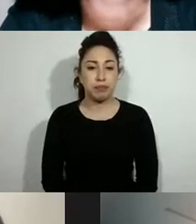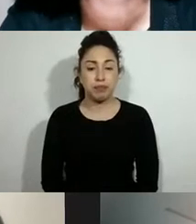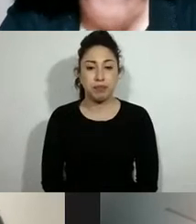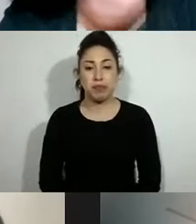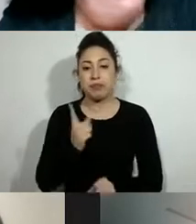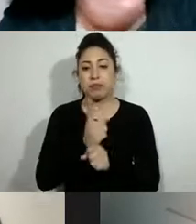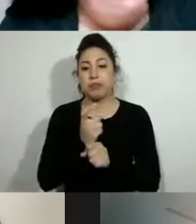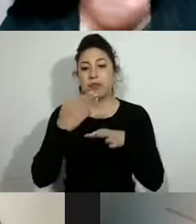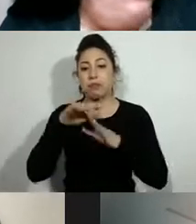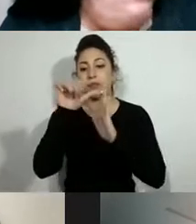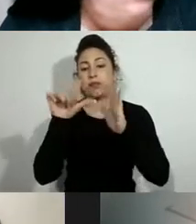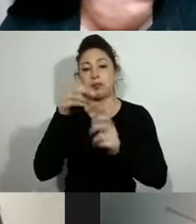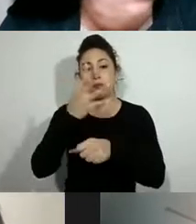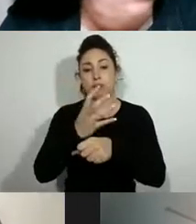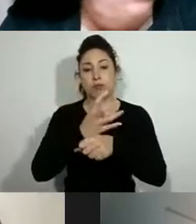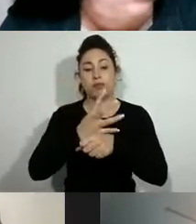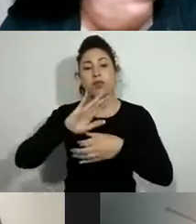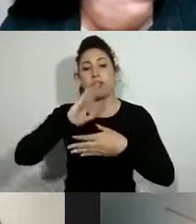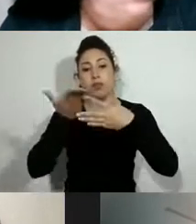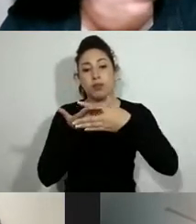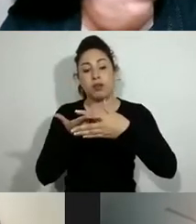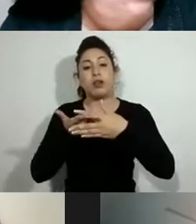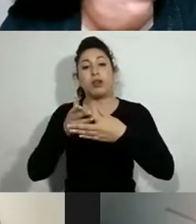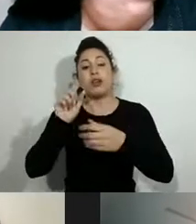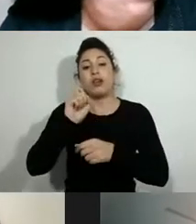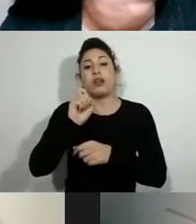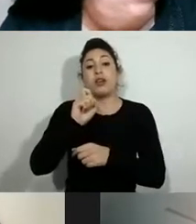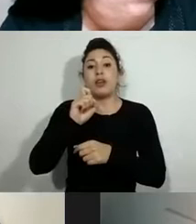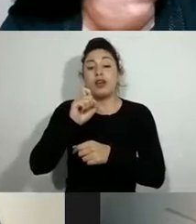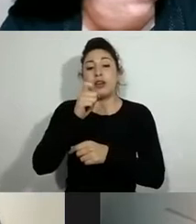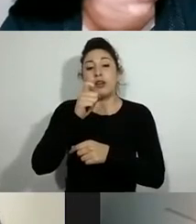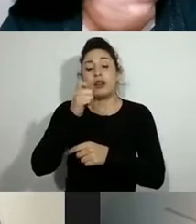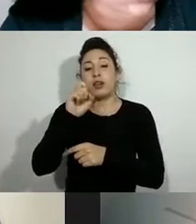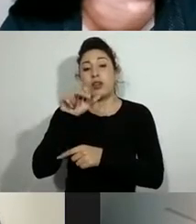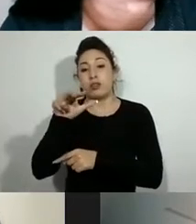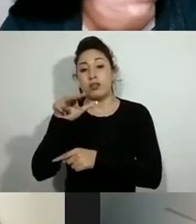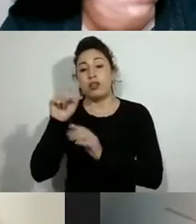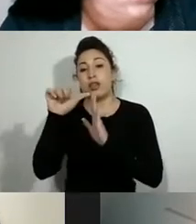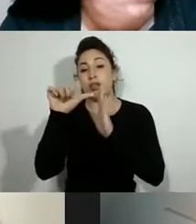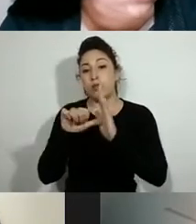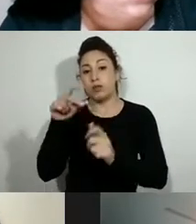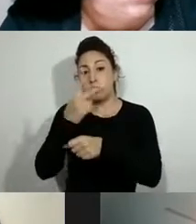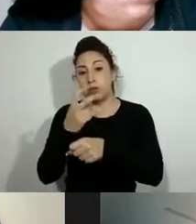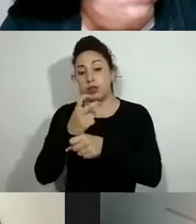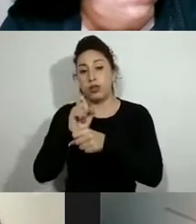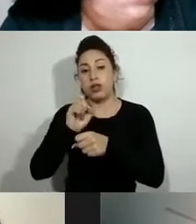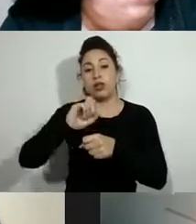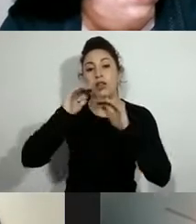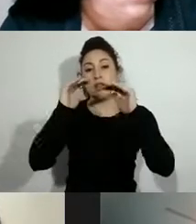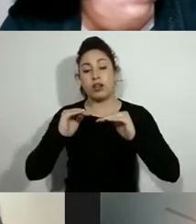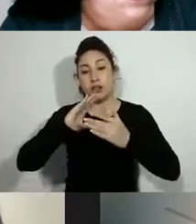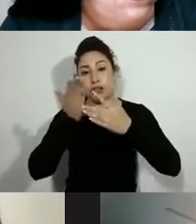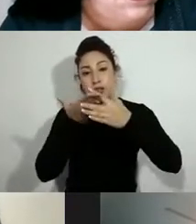artículo 4 en la fracción 48ª de la ley y el artículo 2 en la fracción